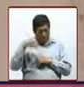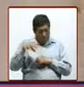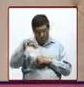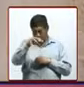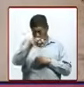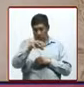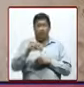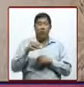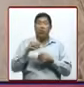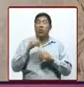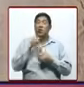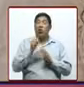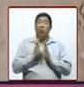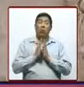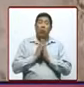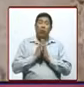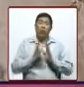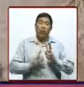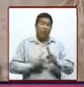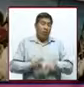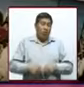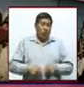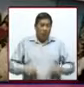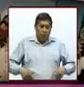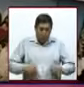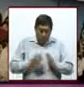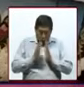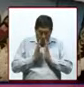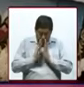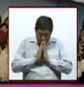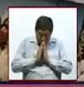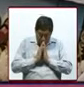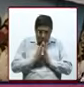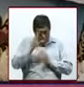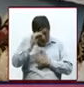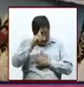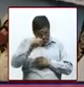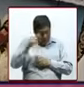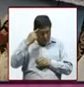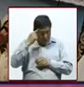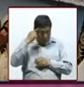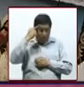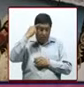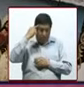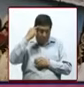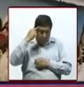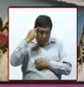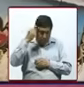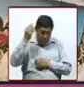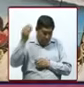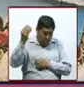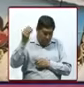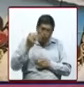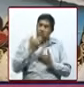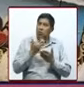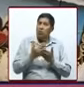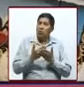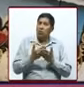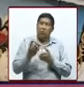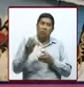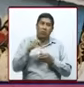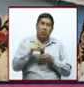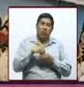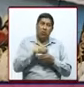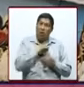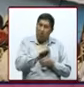particularmente las carmelitas y los franciscanos, ellos pensaron que sería bueno a introducir